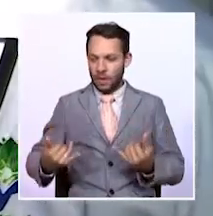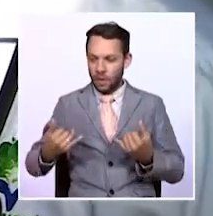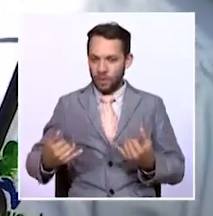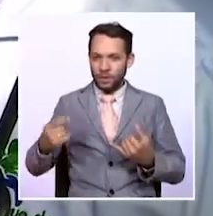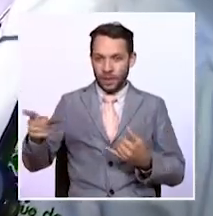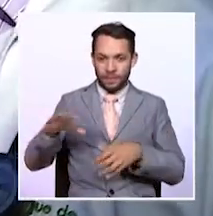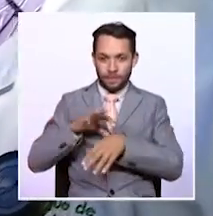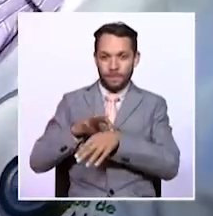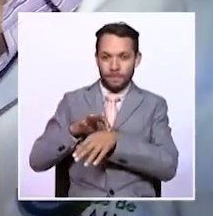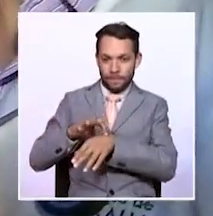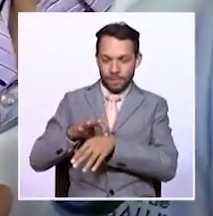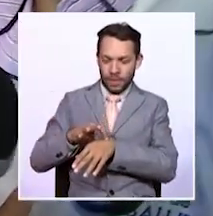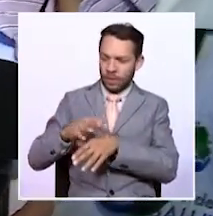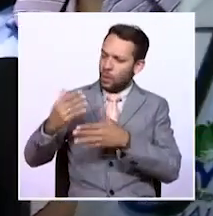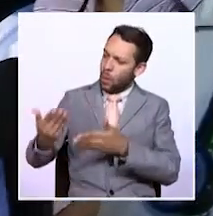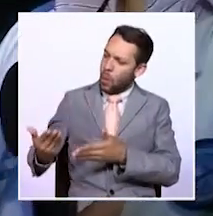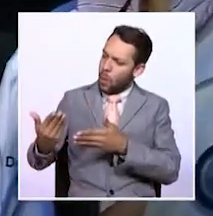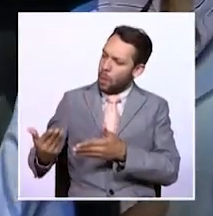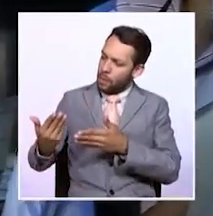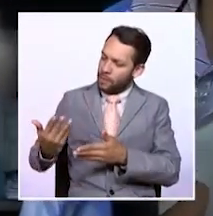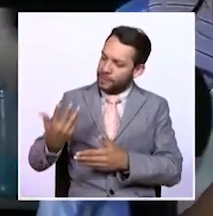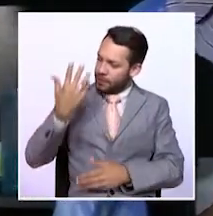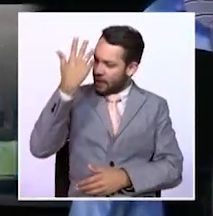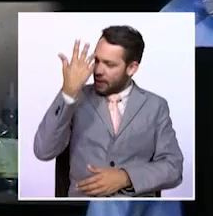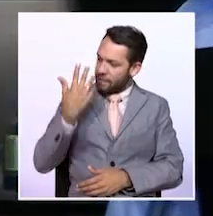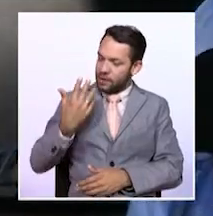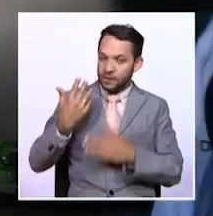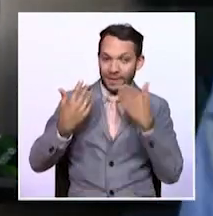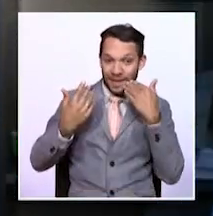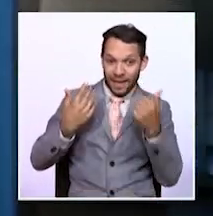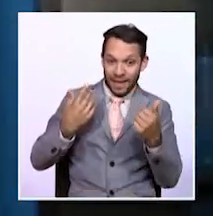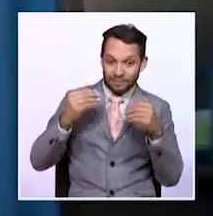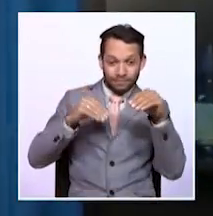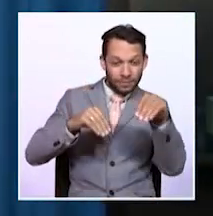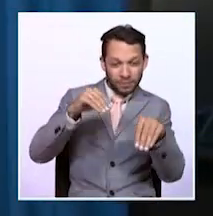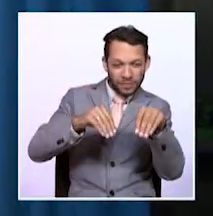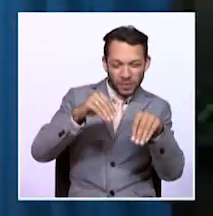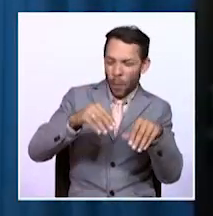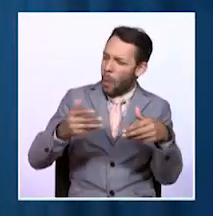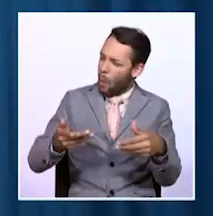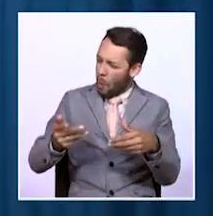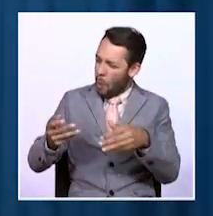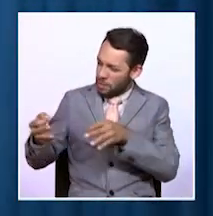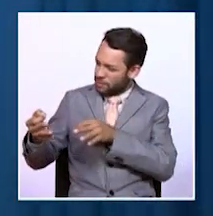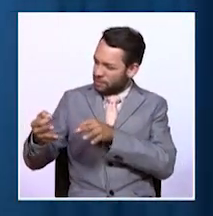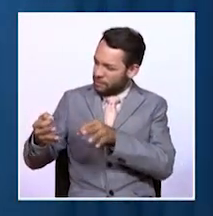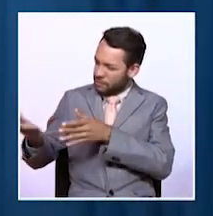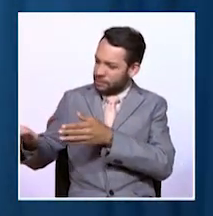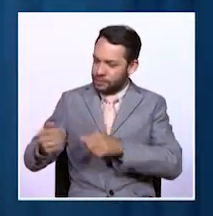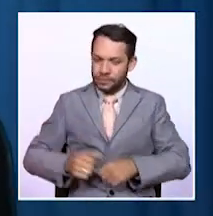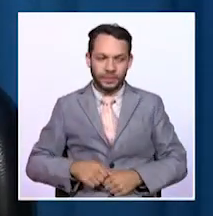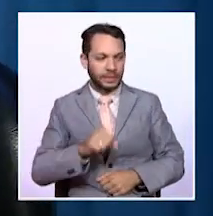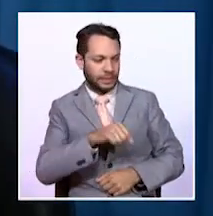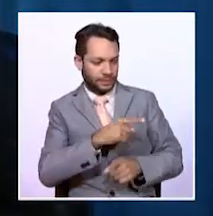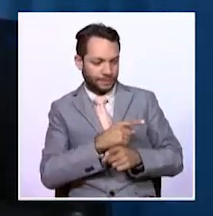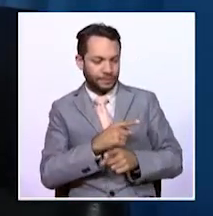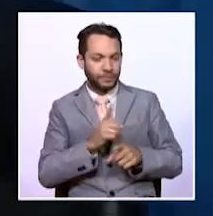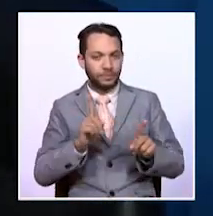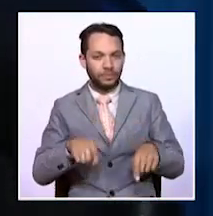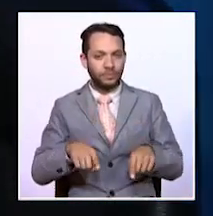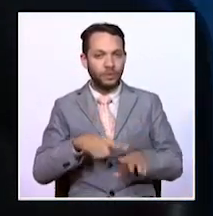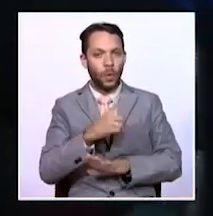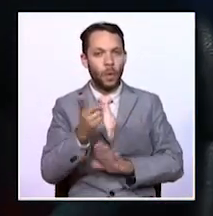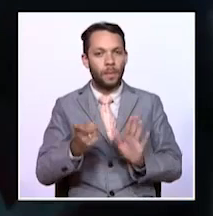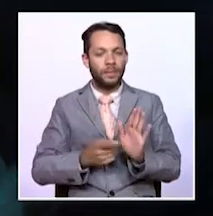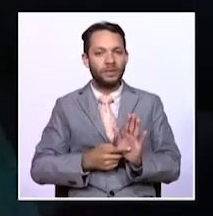encuentra desarrollando esta evaluación en nuestra paciente. Bueno, los órganos del cuello también los podemos analizar